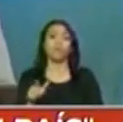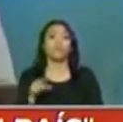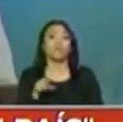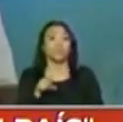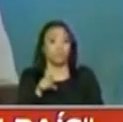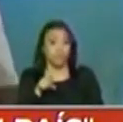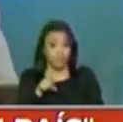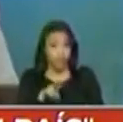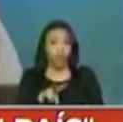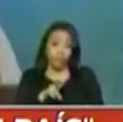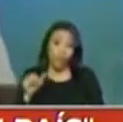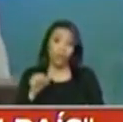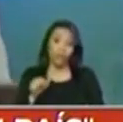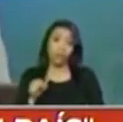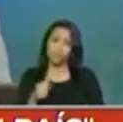cortes,